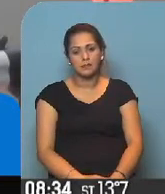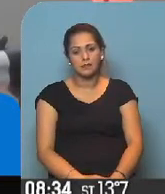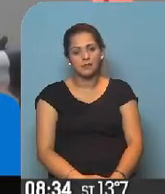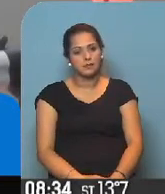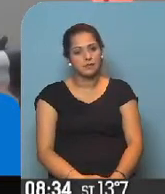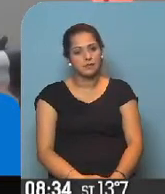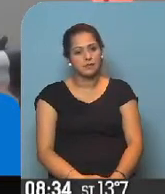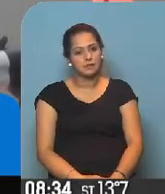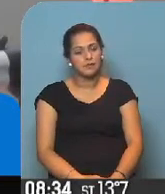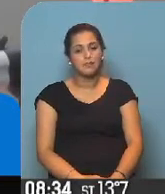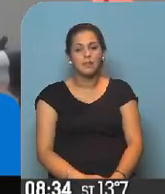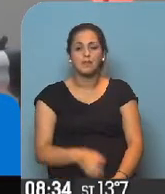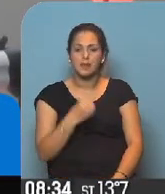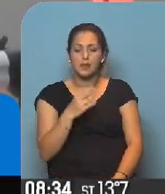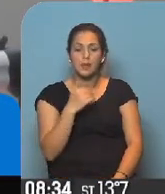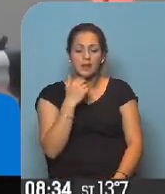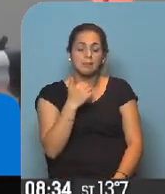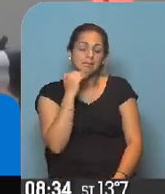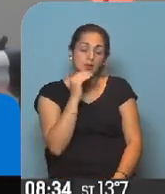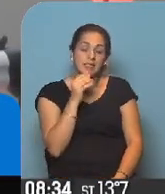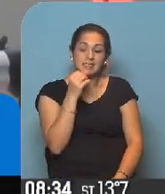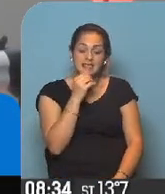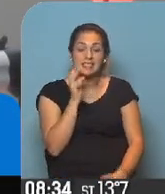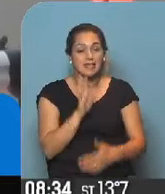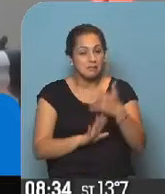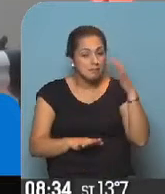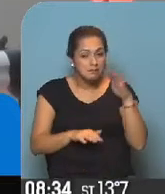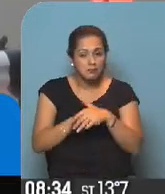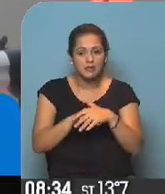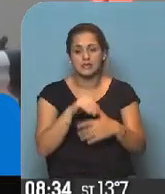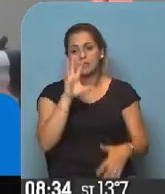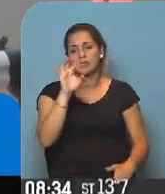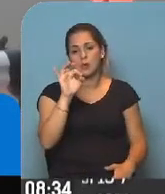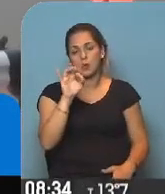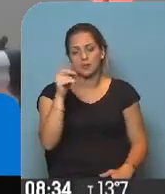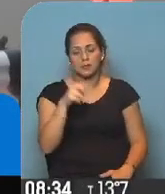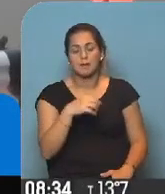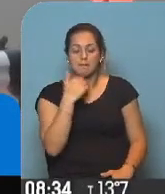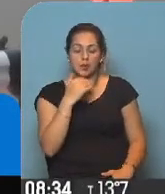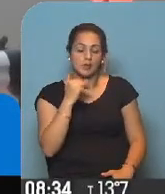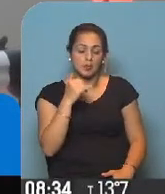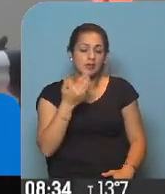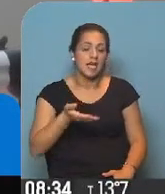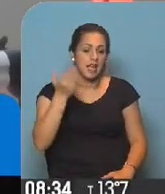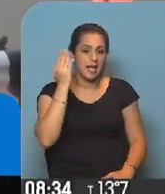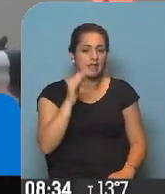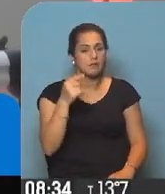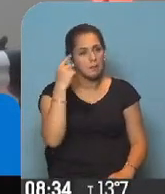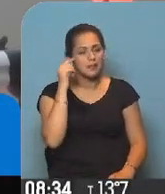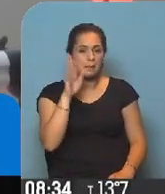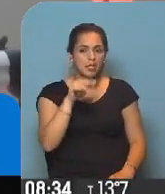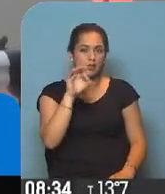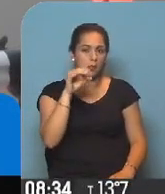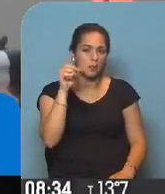qué hace no no sé si va a llegar a 50 o sea va a ser altísima yo creo que quizás va a estar un poco menos